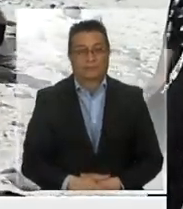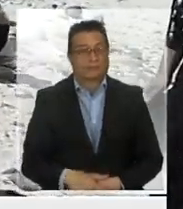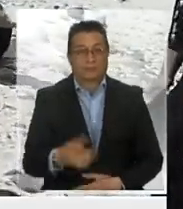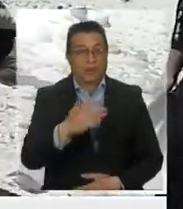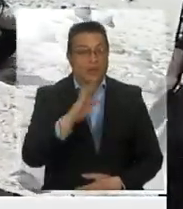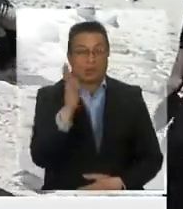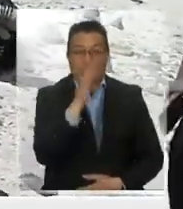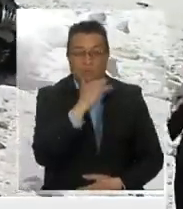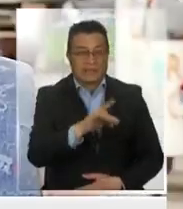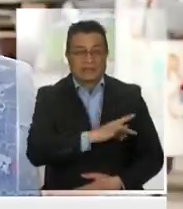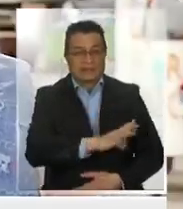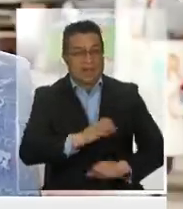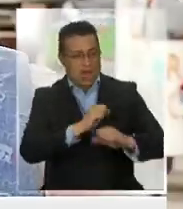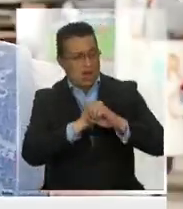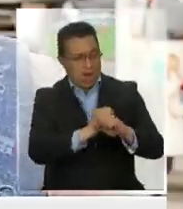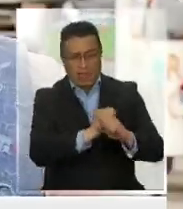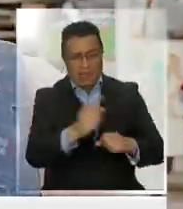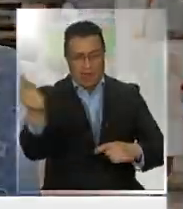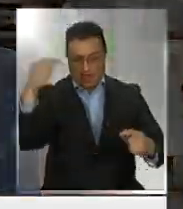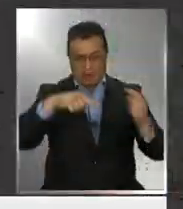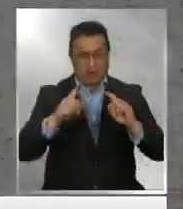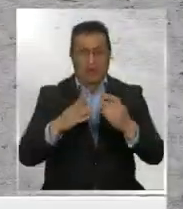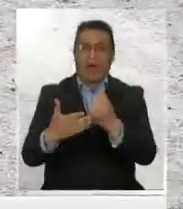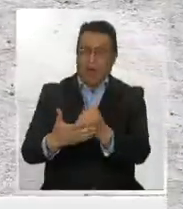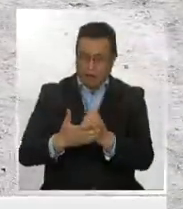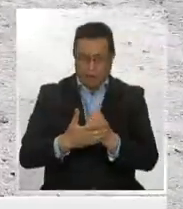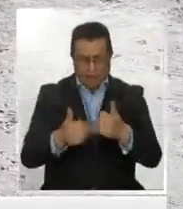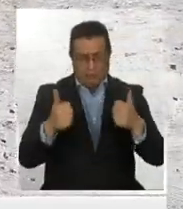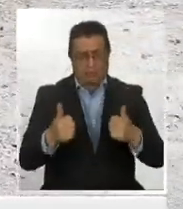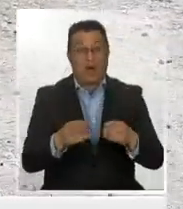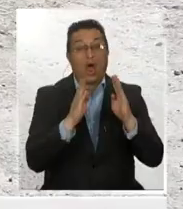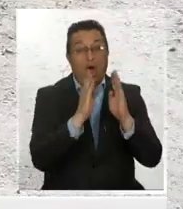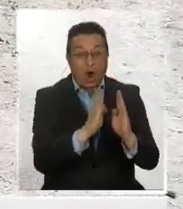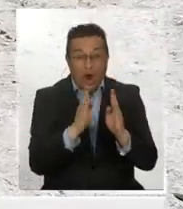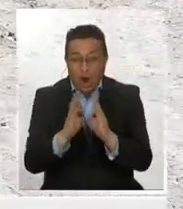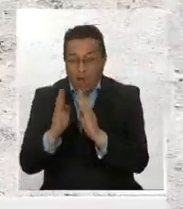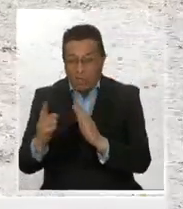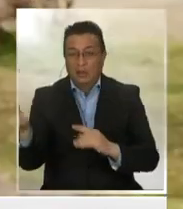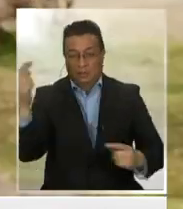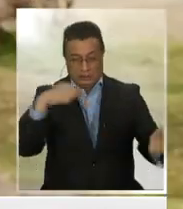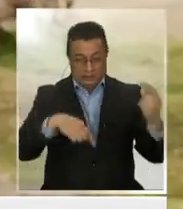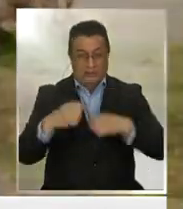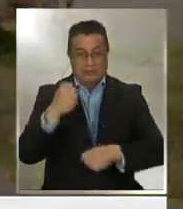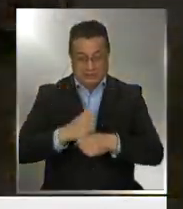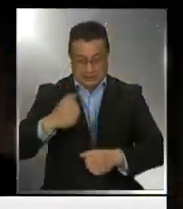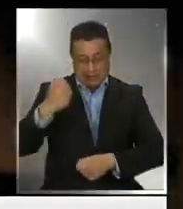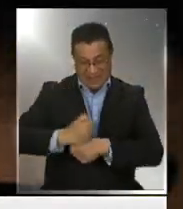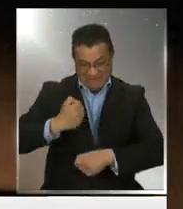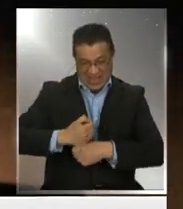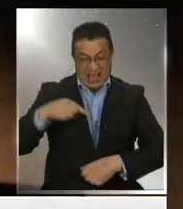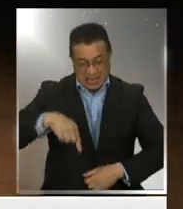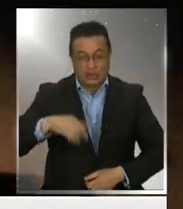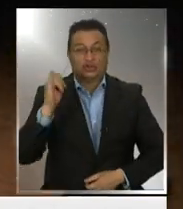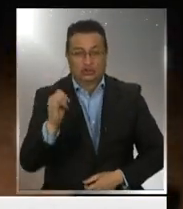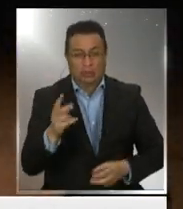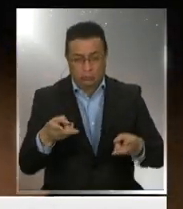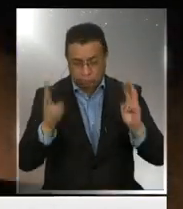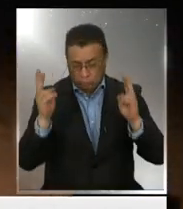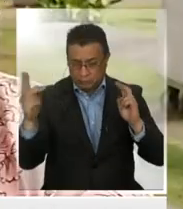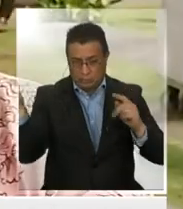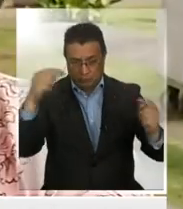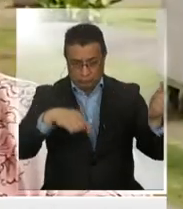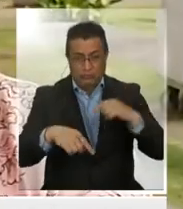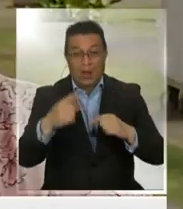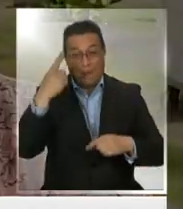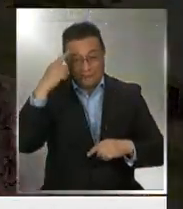de los chilenos están en contra de que llegue gente a aportar. Con que ordene y realmente venga gente que quiera venir a trabajar. Aceptamos a todo tipo de personas, pero como te